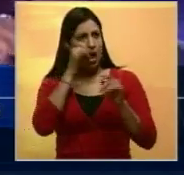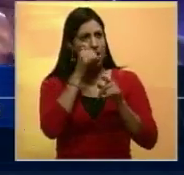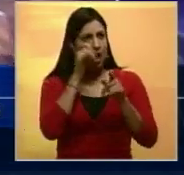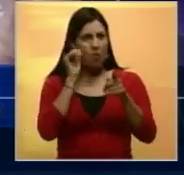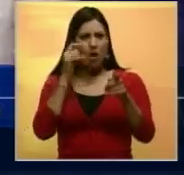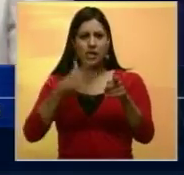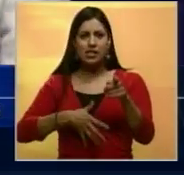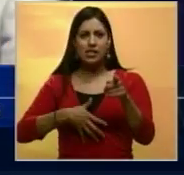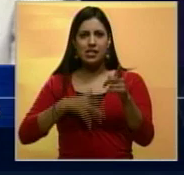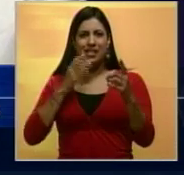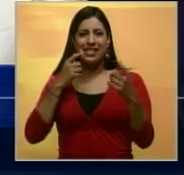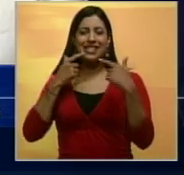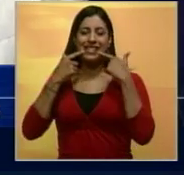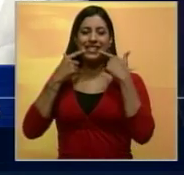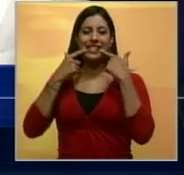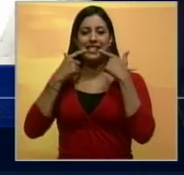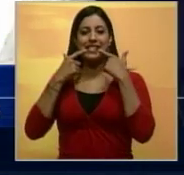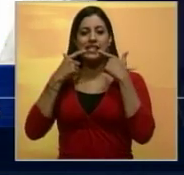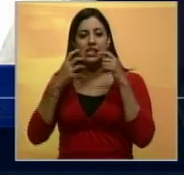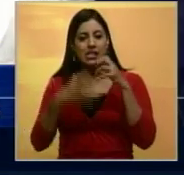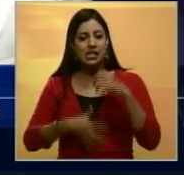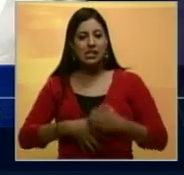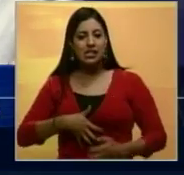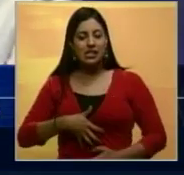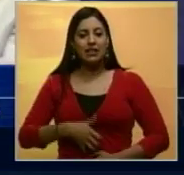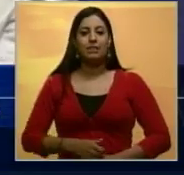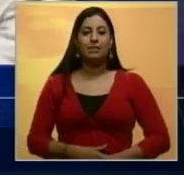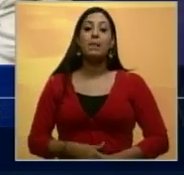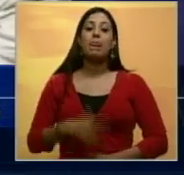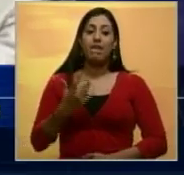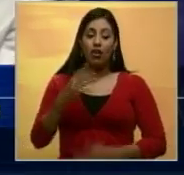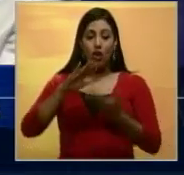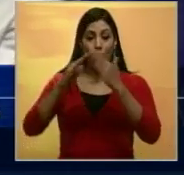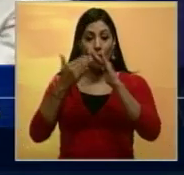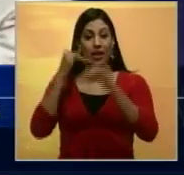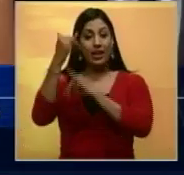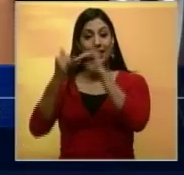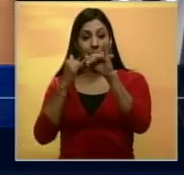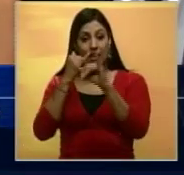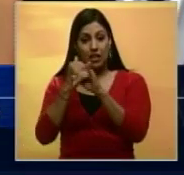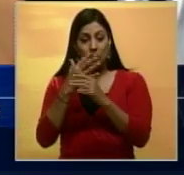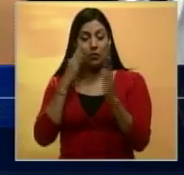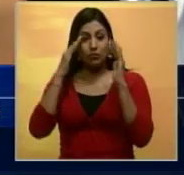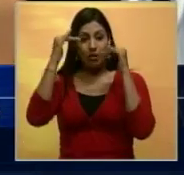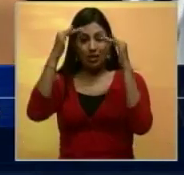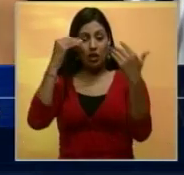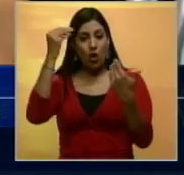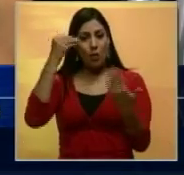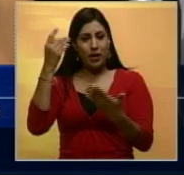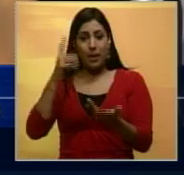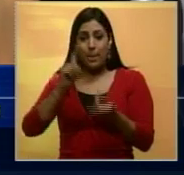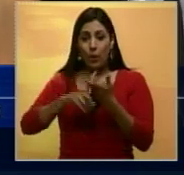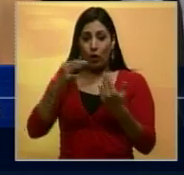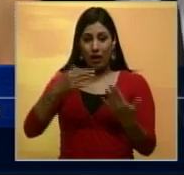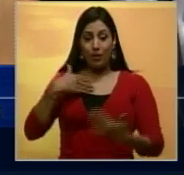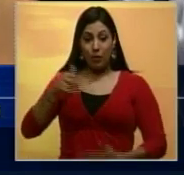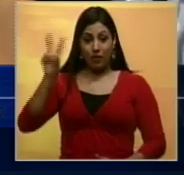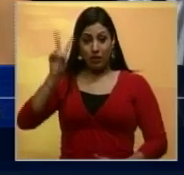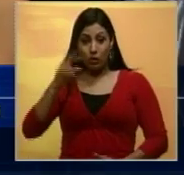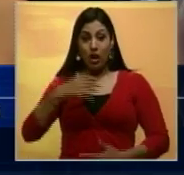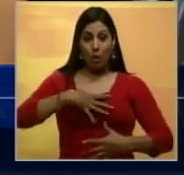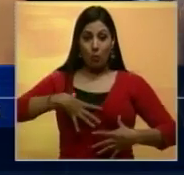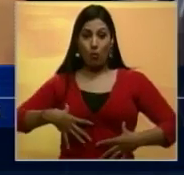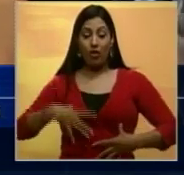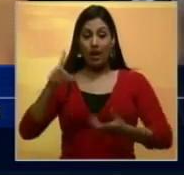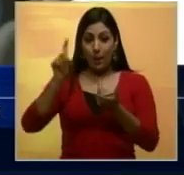López, mientras ella intentaba mantener una sonrisa. La comunidad internacional se enfocó en la opinión de la modelo venezolana Shannon de